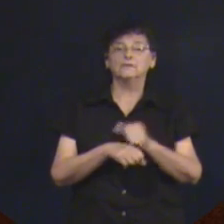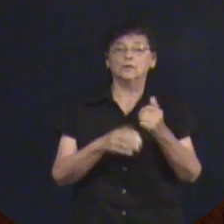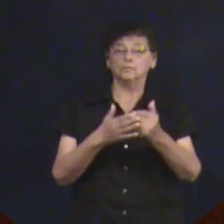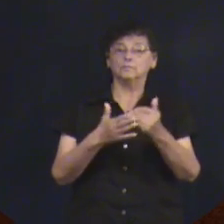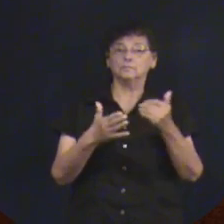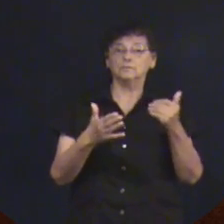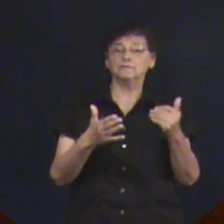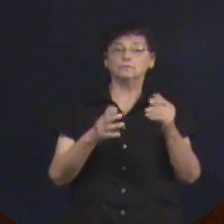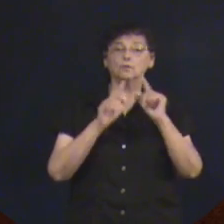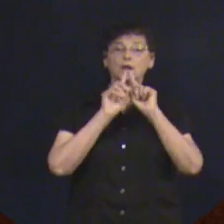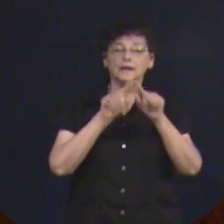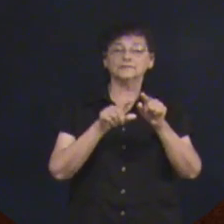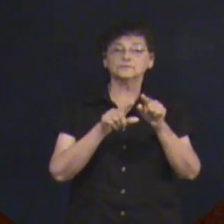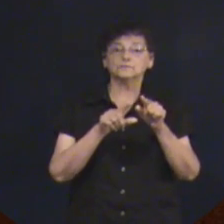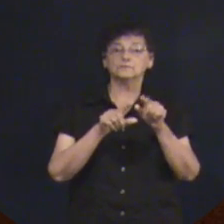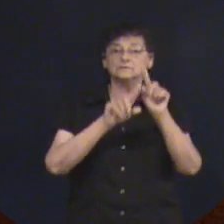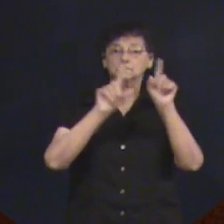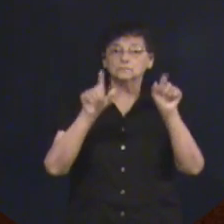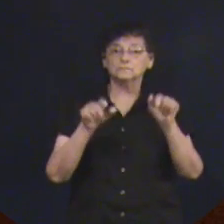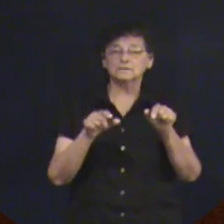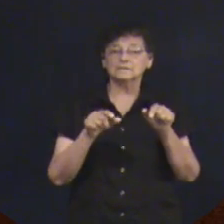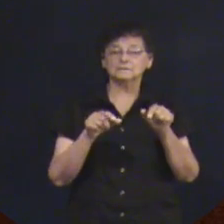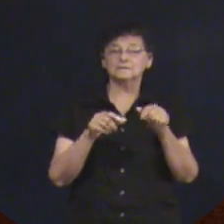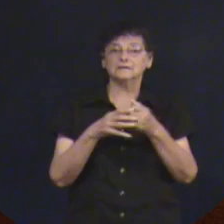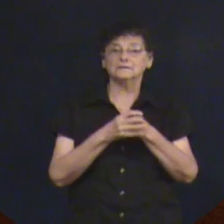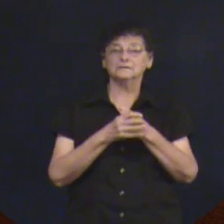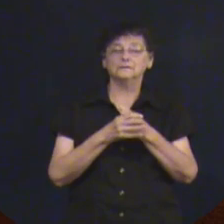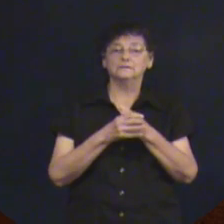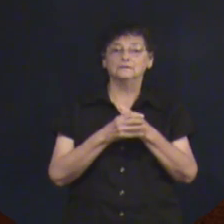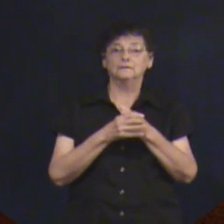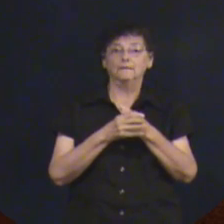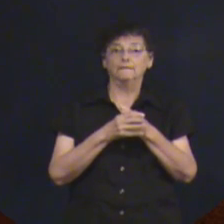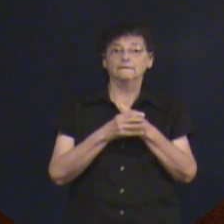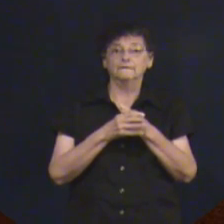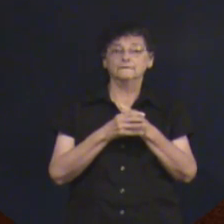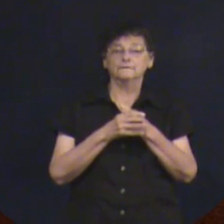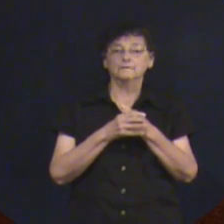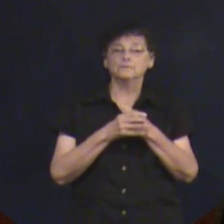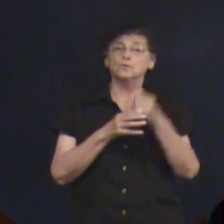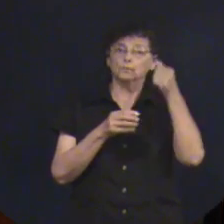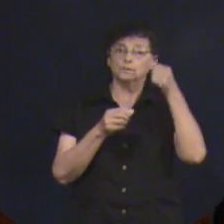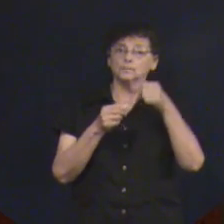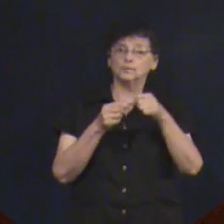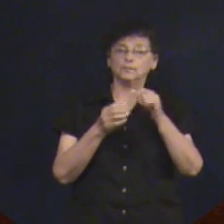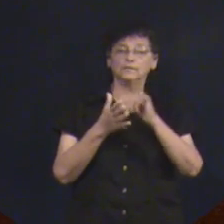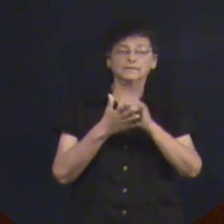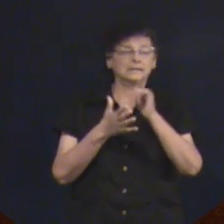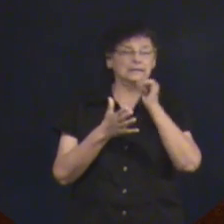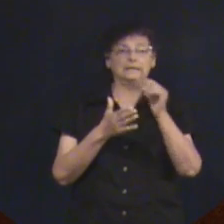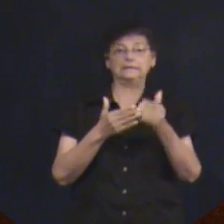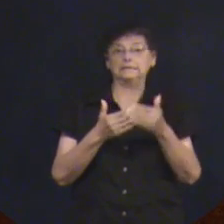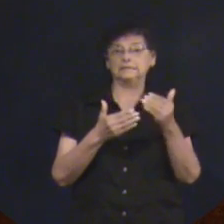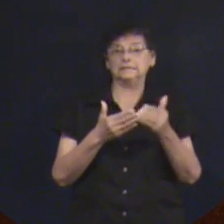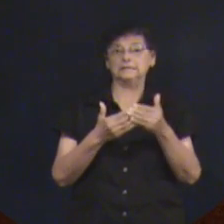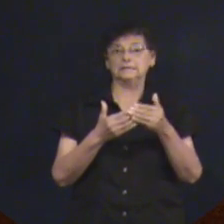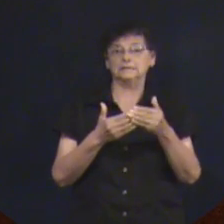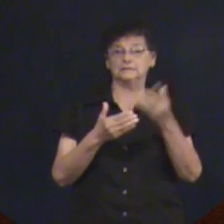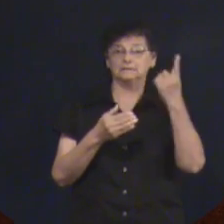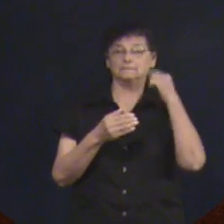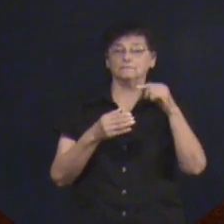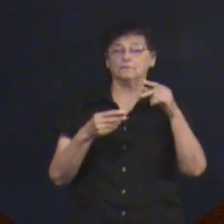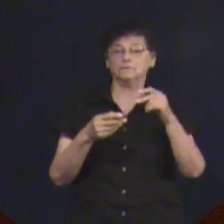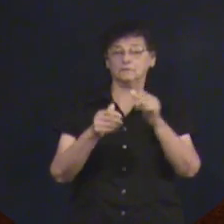Antes de responder a esta sencilla pregunta, recordemos que no fue fácil para